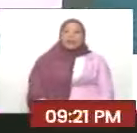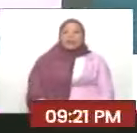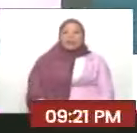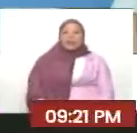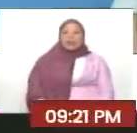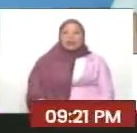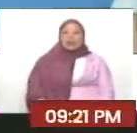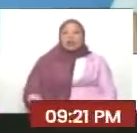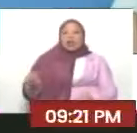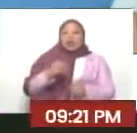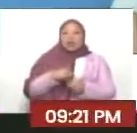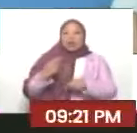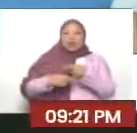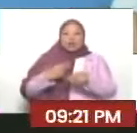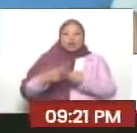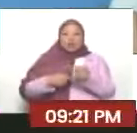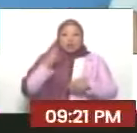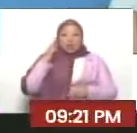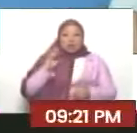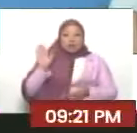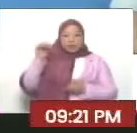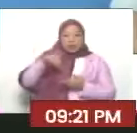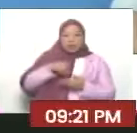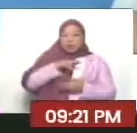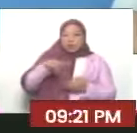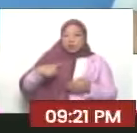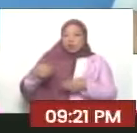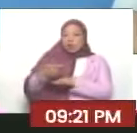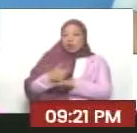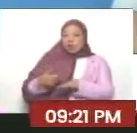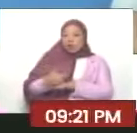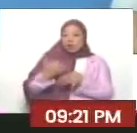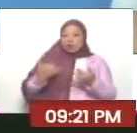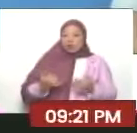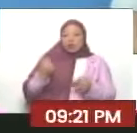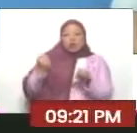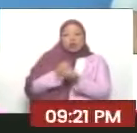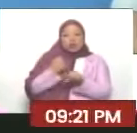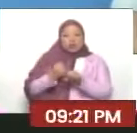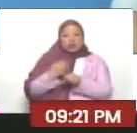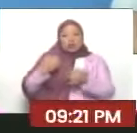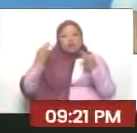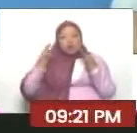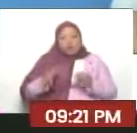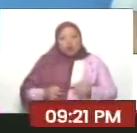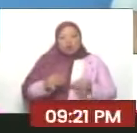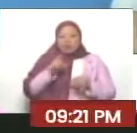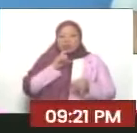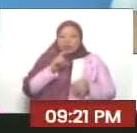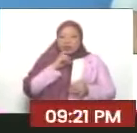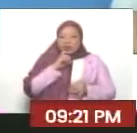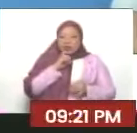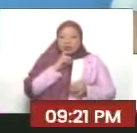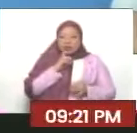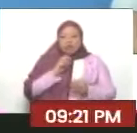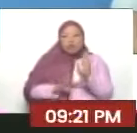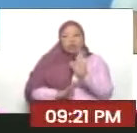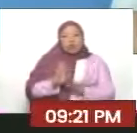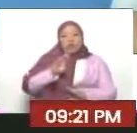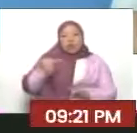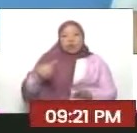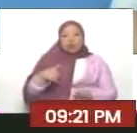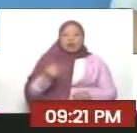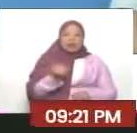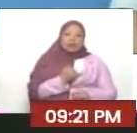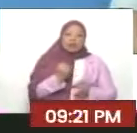Desde que volvió la revolución a Miranda, de la mano de nuestro gobernador Héctor Rodríguez, hemos venido trabajando muy fuerte, muy duro, en la recuperación de